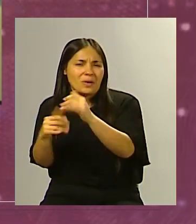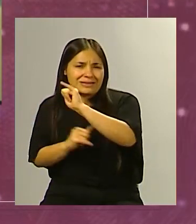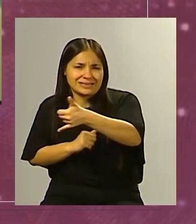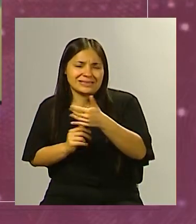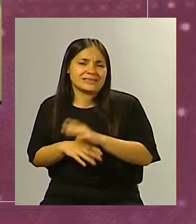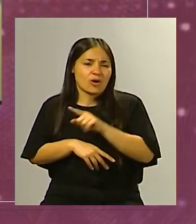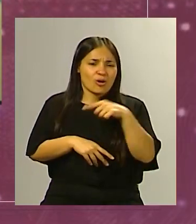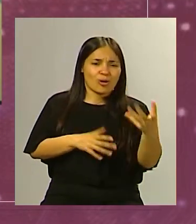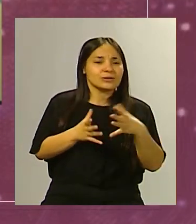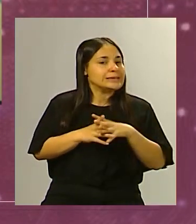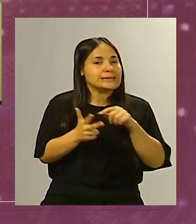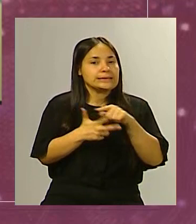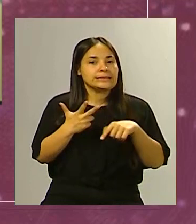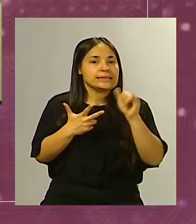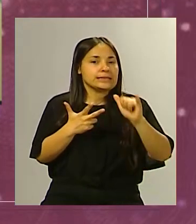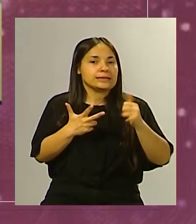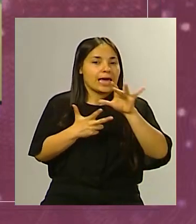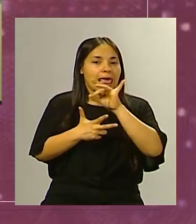hacerlo.